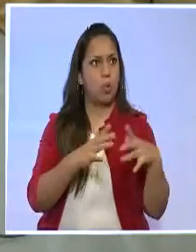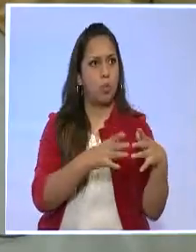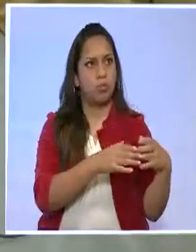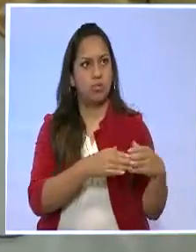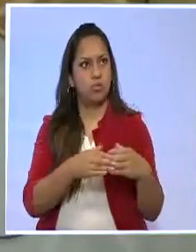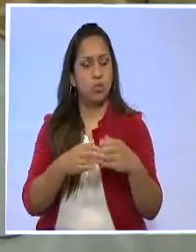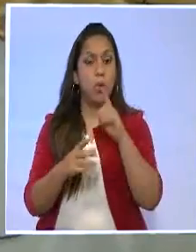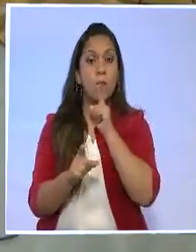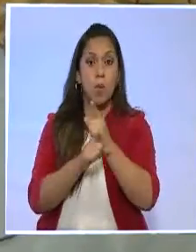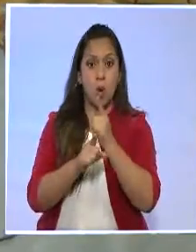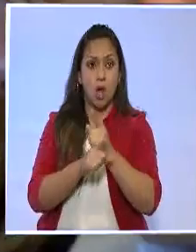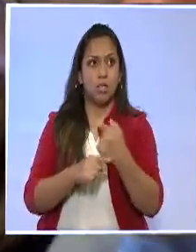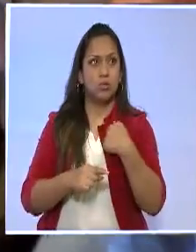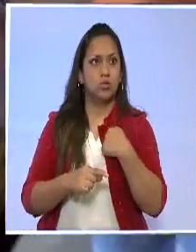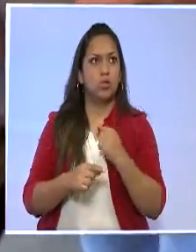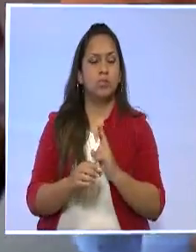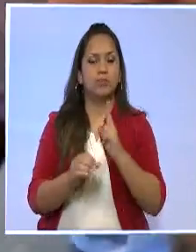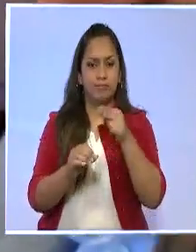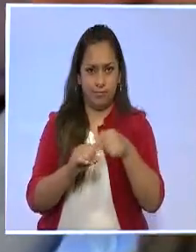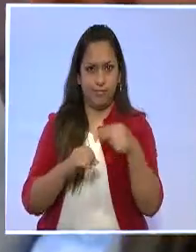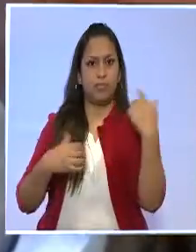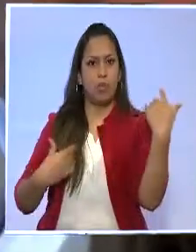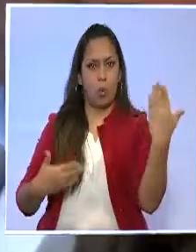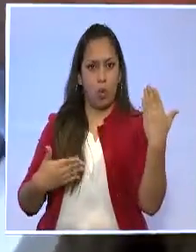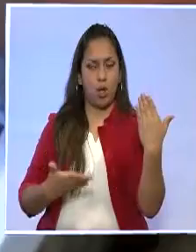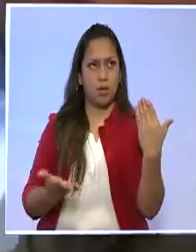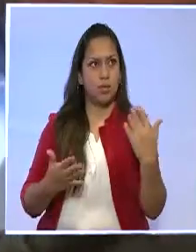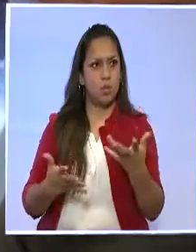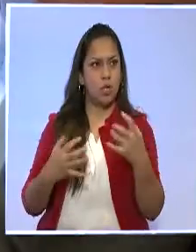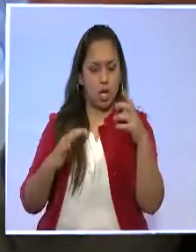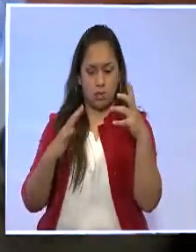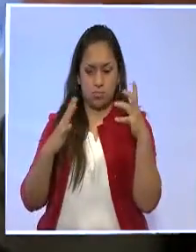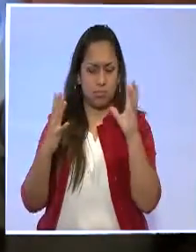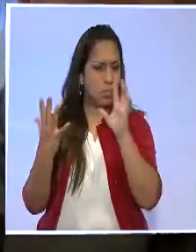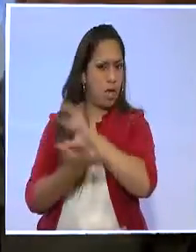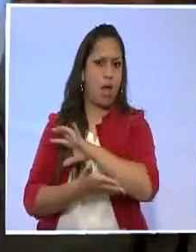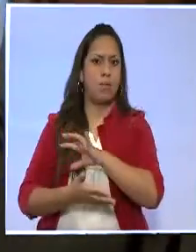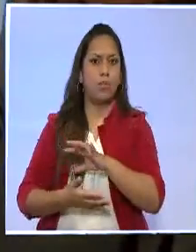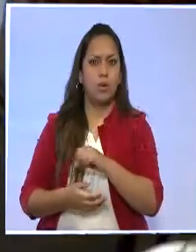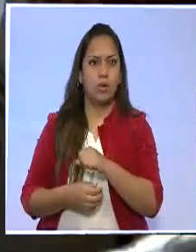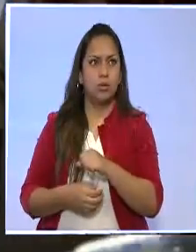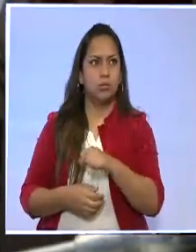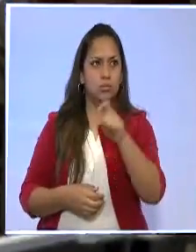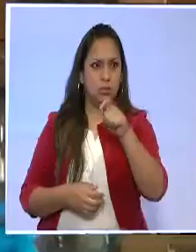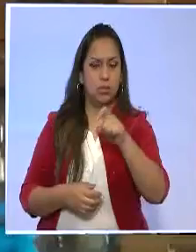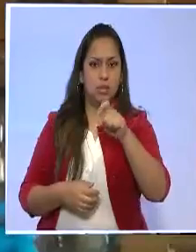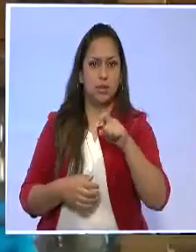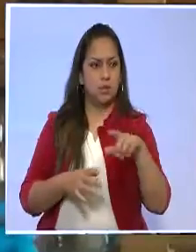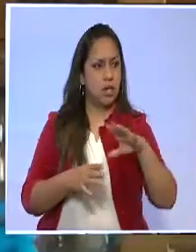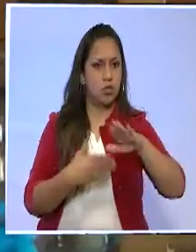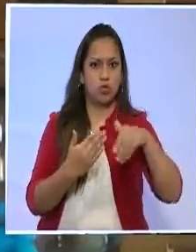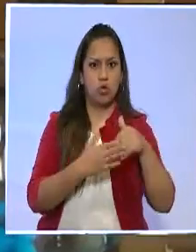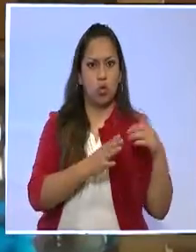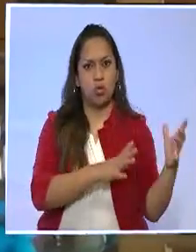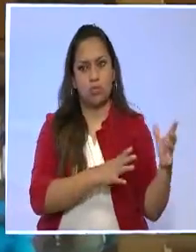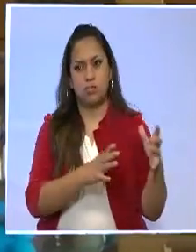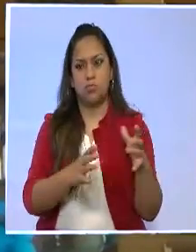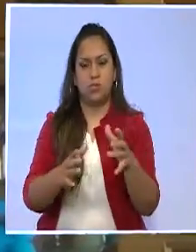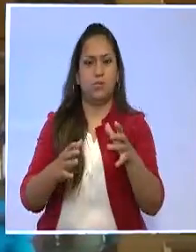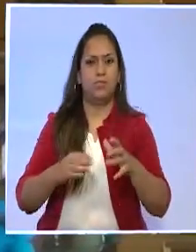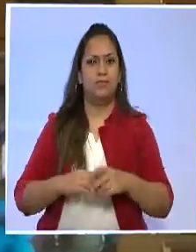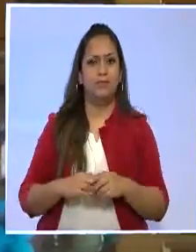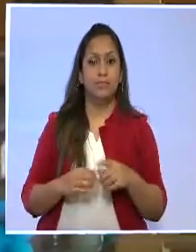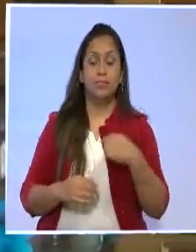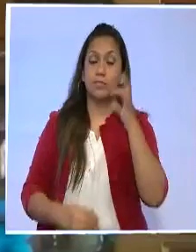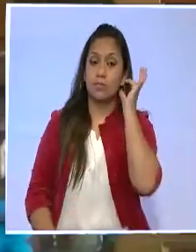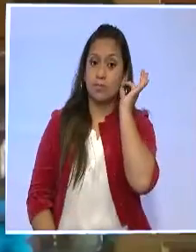porque creo que la transformación siempre tiene que venir en conjunto una mujer sobre todo